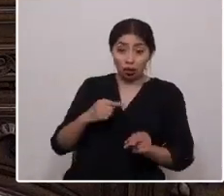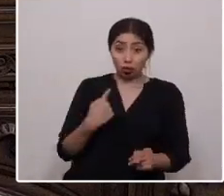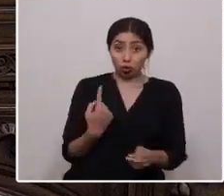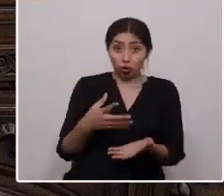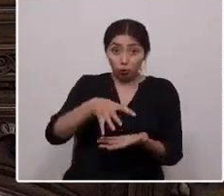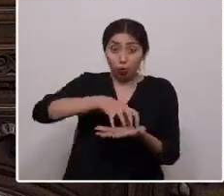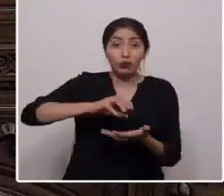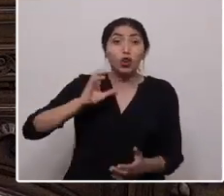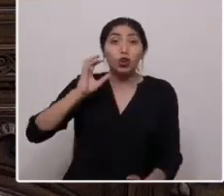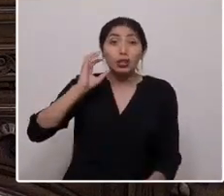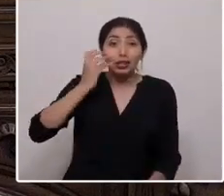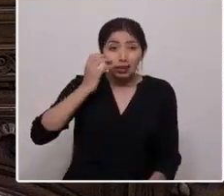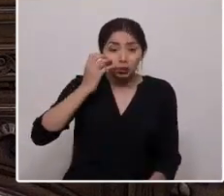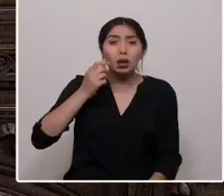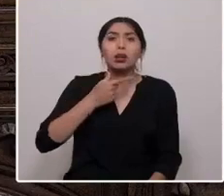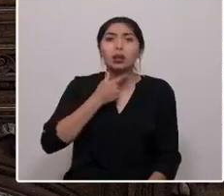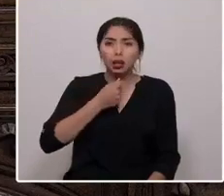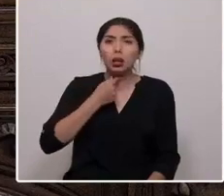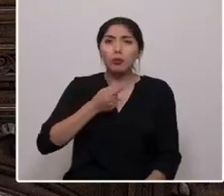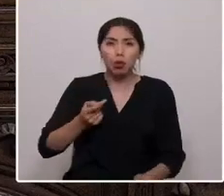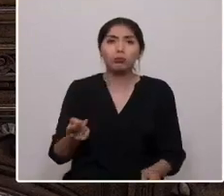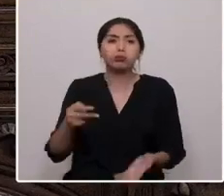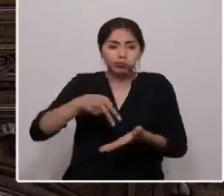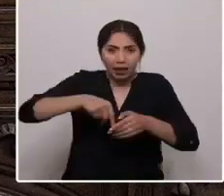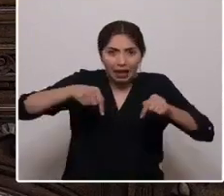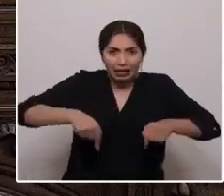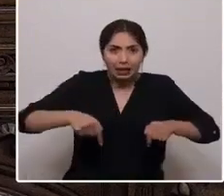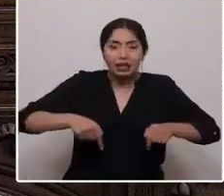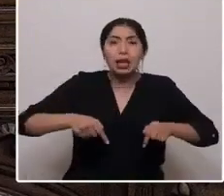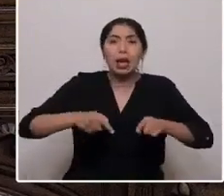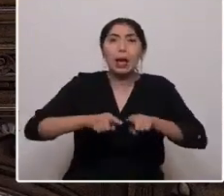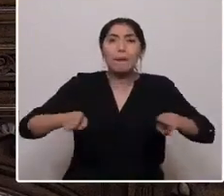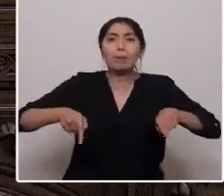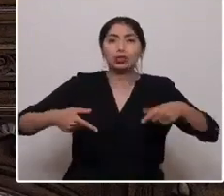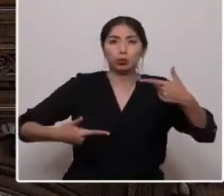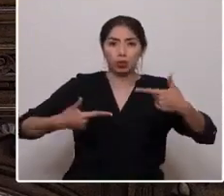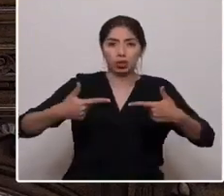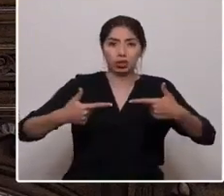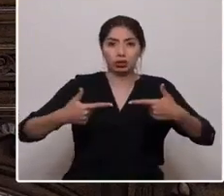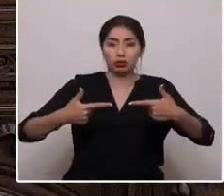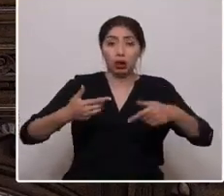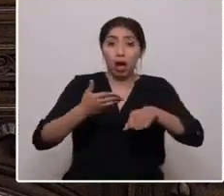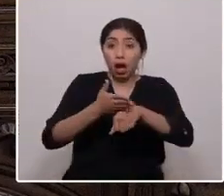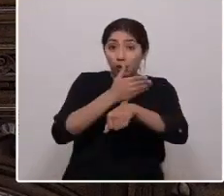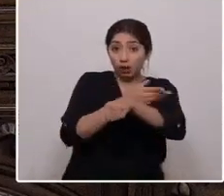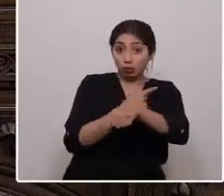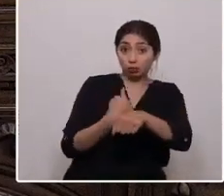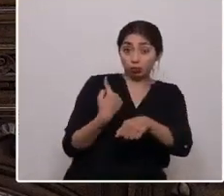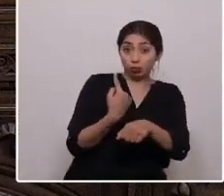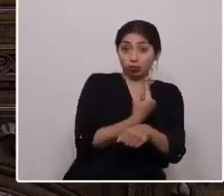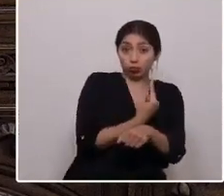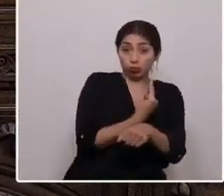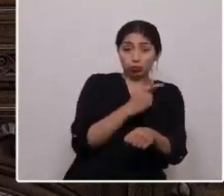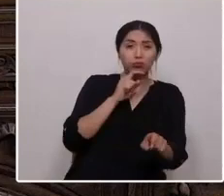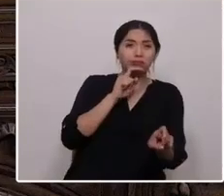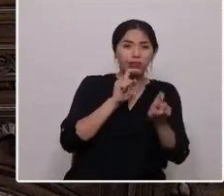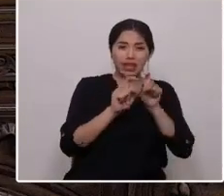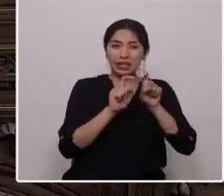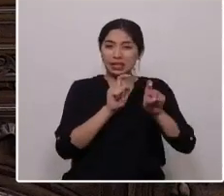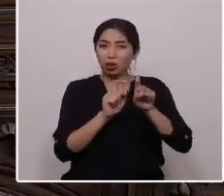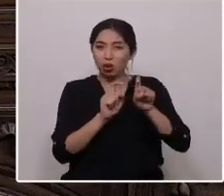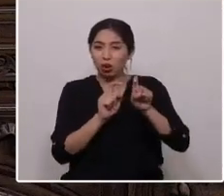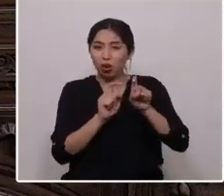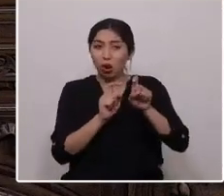instalar en este espacio político que si bien fuimos críticos desde un principio comprendimos